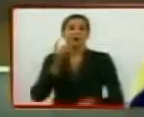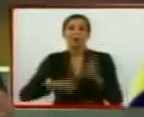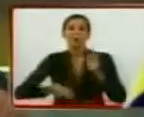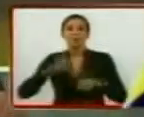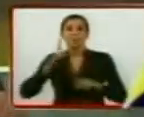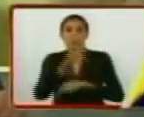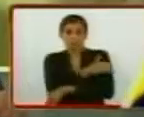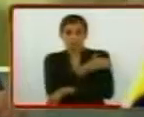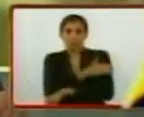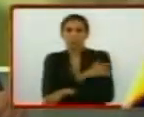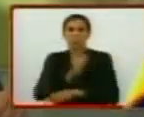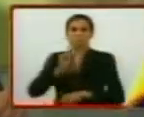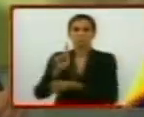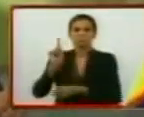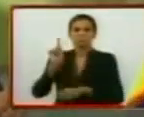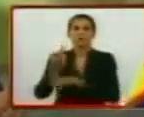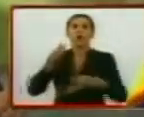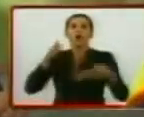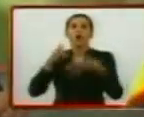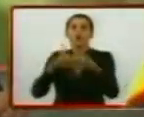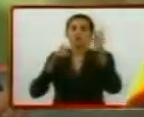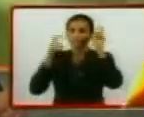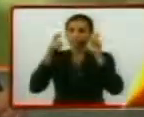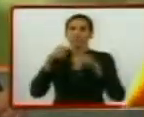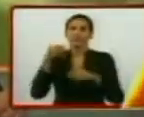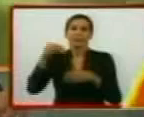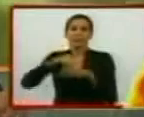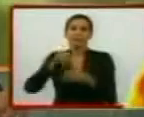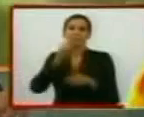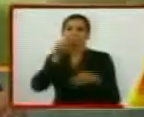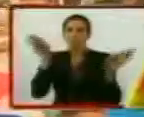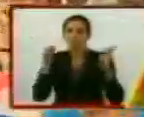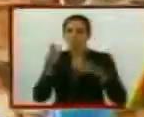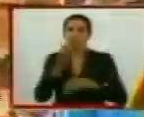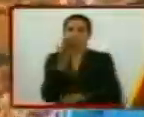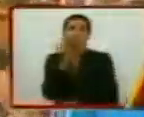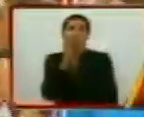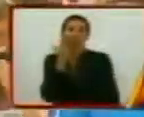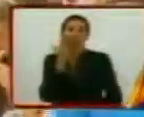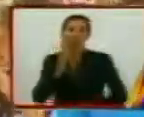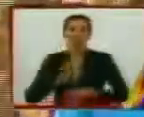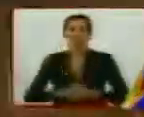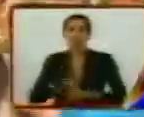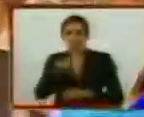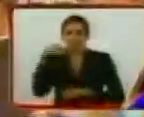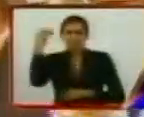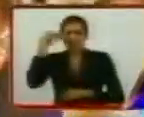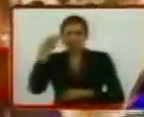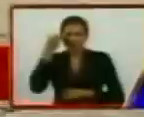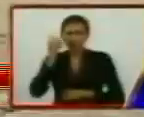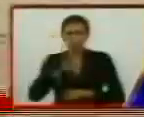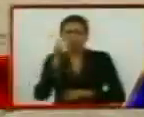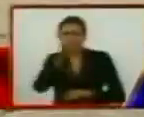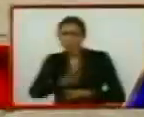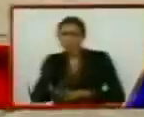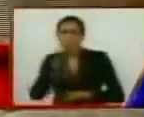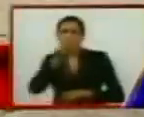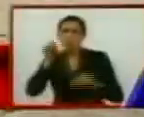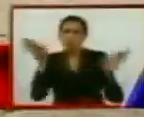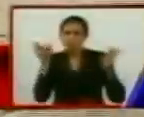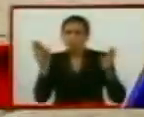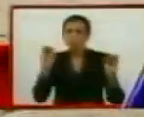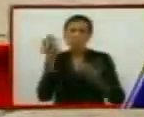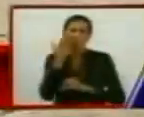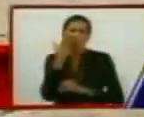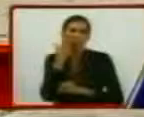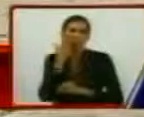de la oposición en cuanto a la salud del presidente Hugo Chávez. ¿Cree usted que se debe utilizar las redes sociales para jugar con la salud del